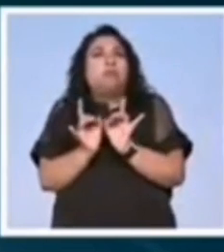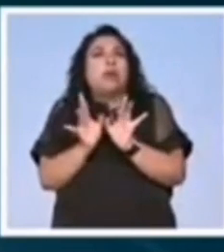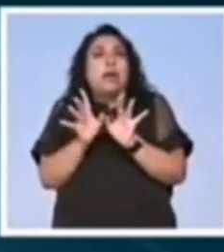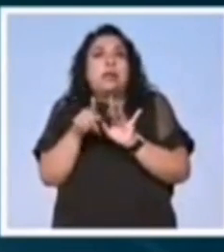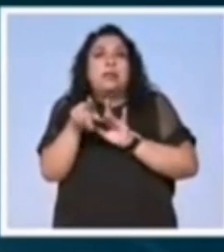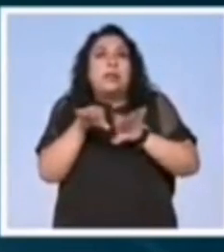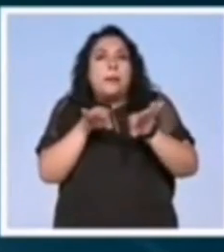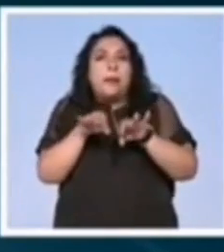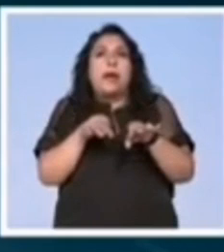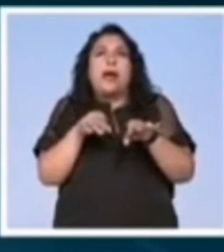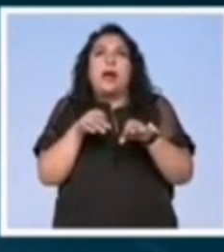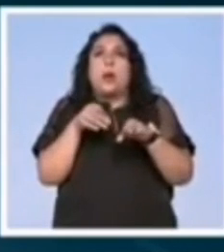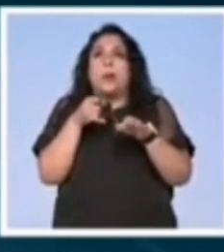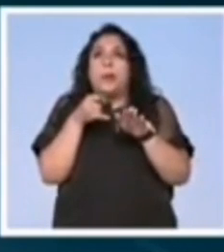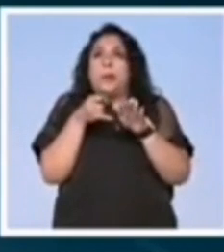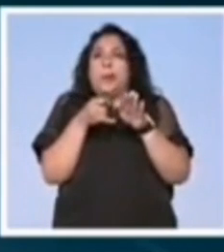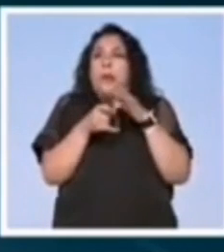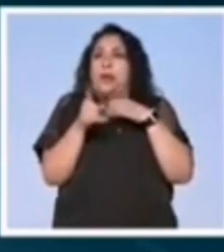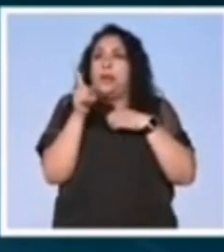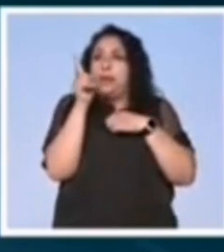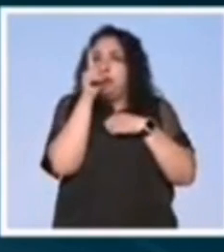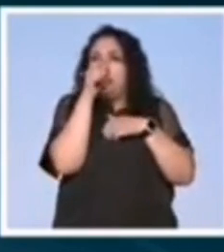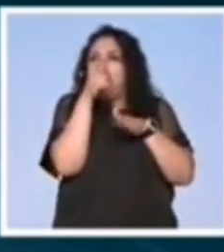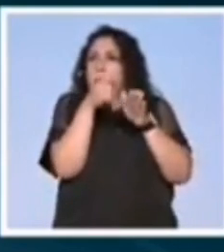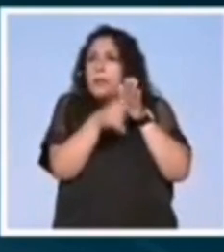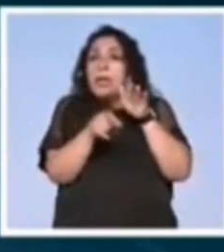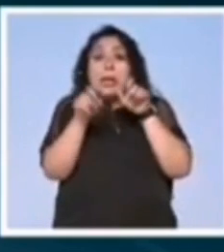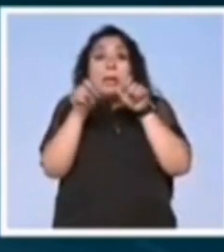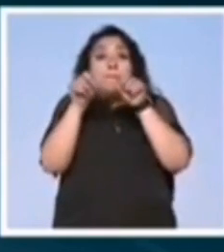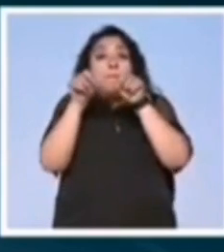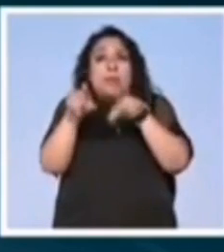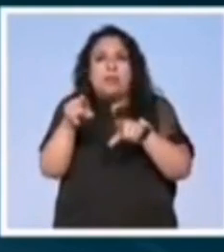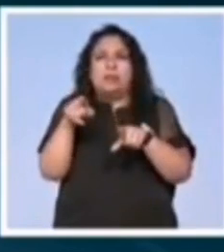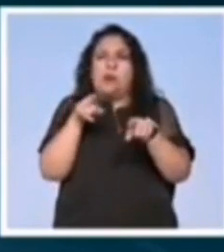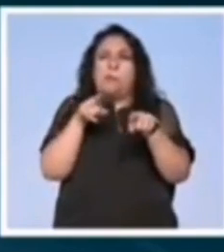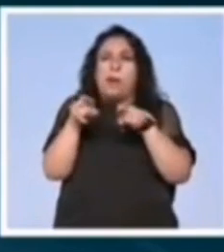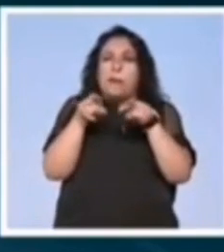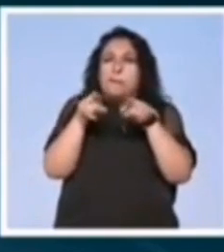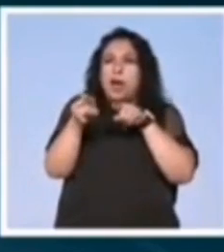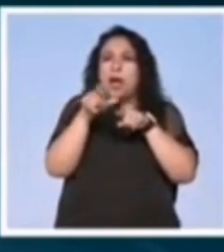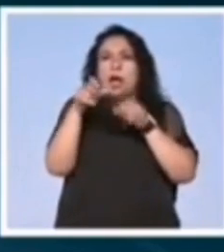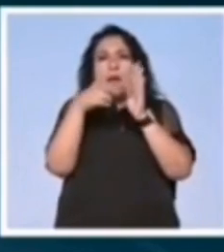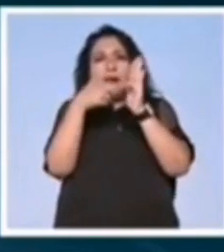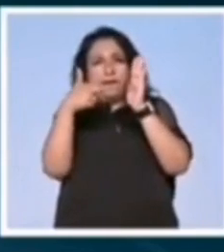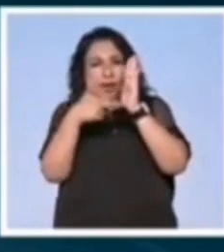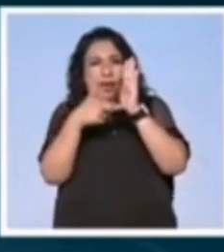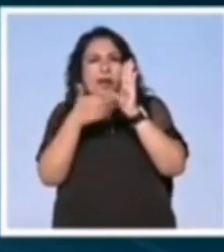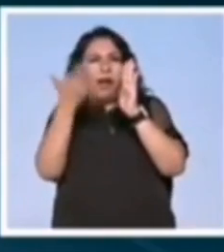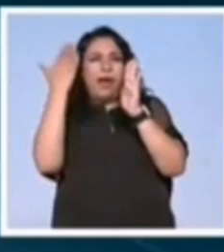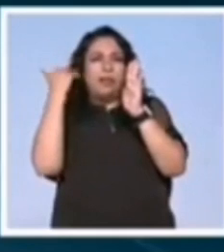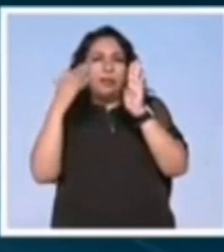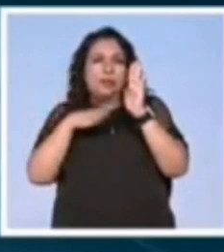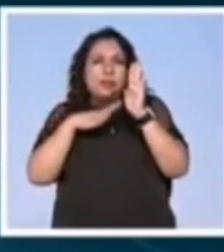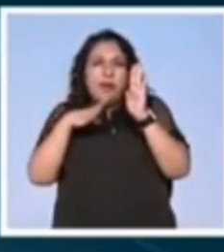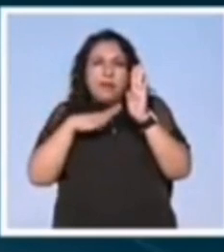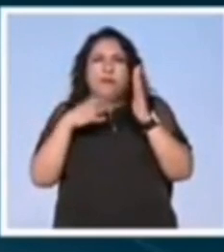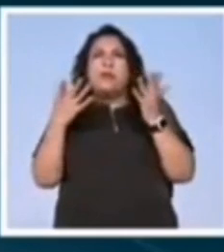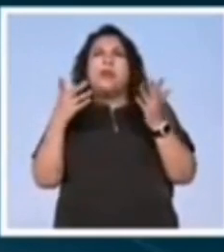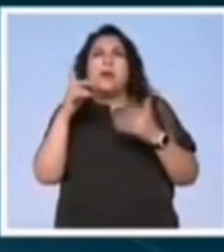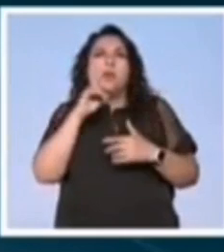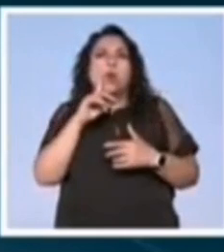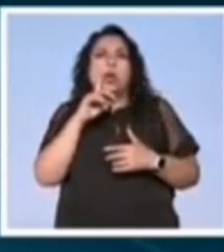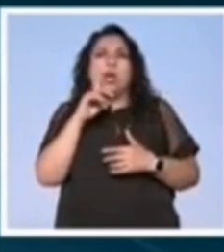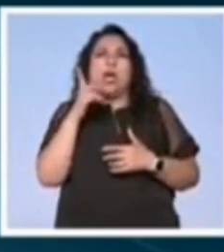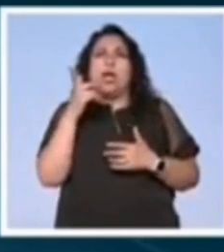empieza a complejizarse y hasta él mismo a burlarse de las reglas que había entonces, de esas convenciones de las mujeres no pueden estar